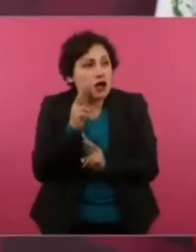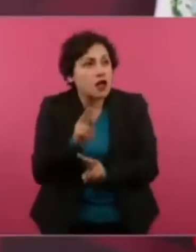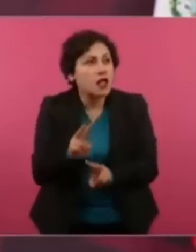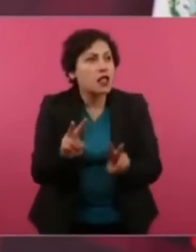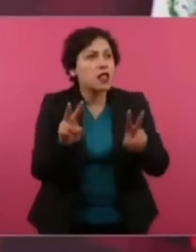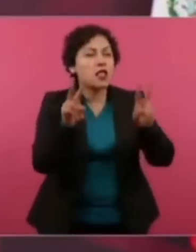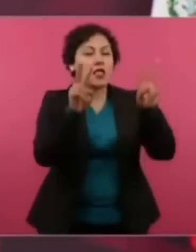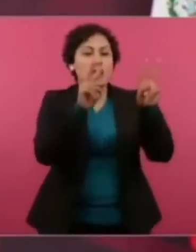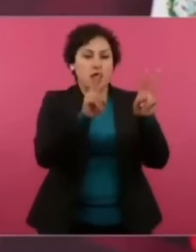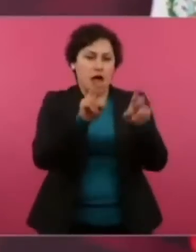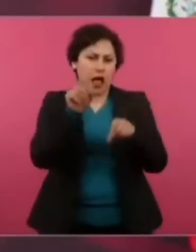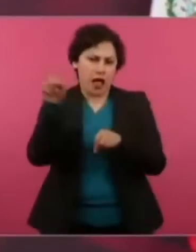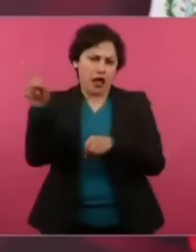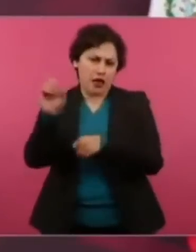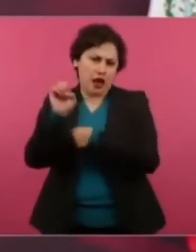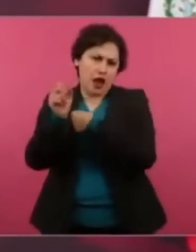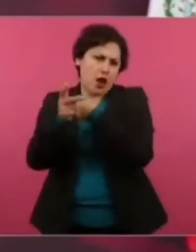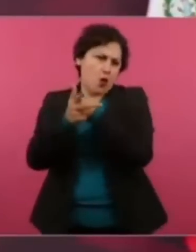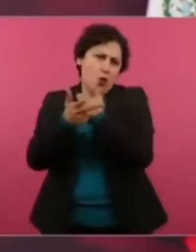Dinamarca,